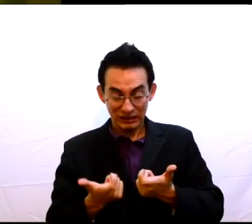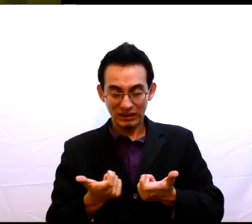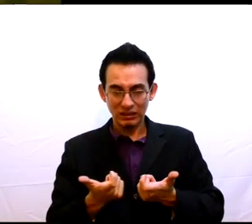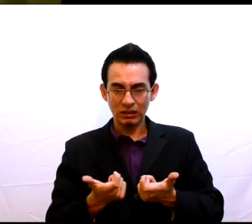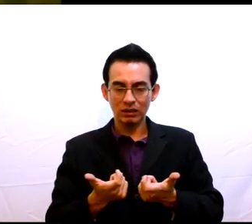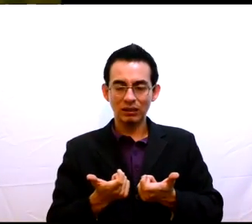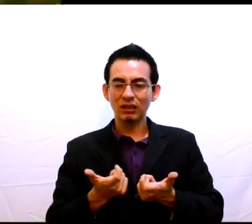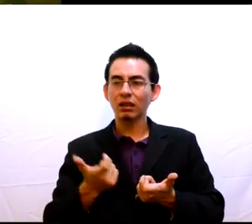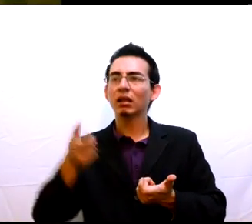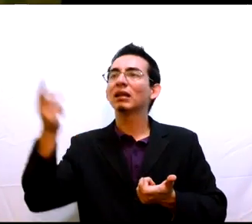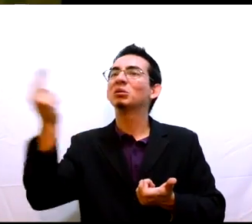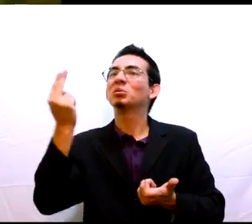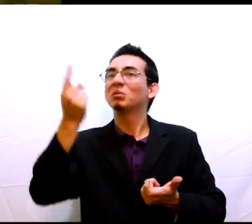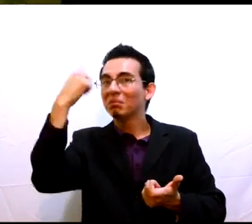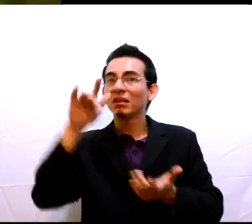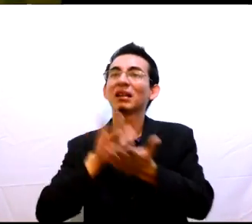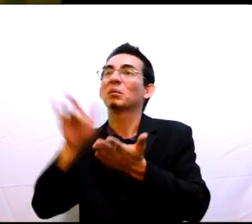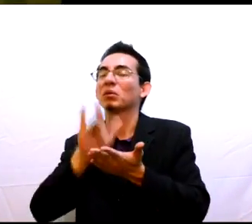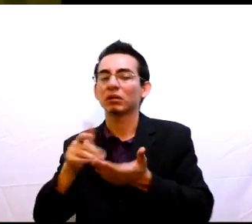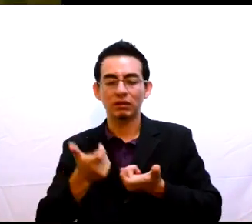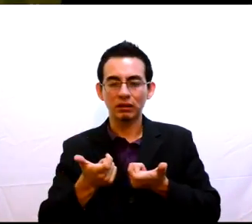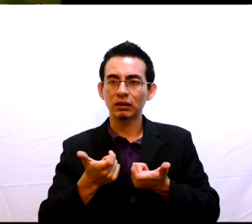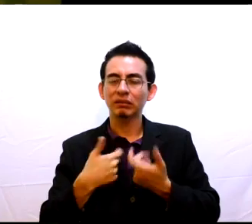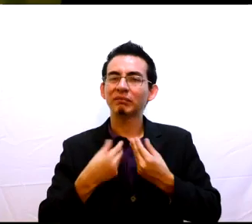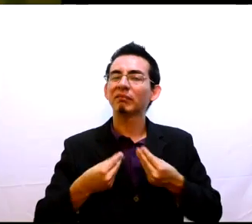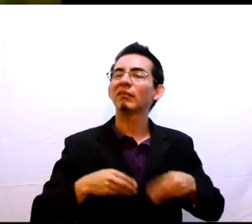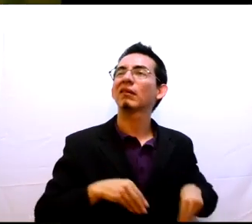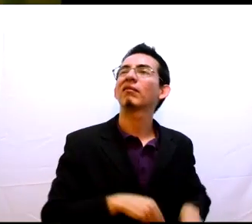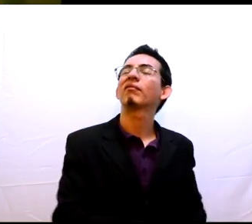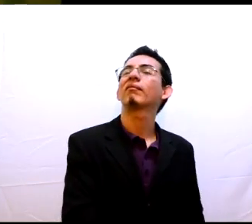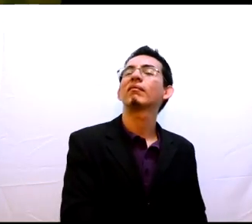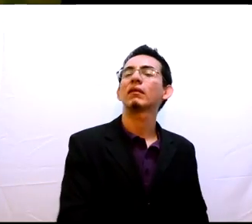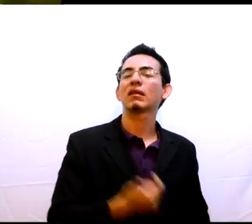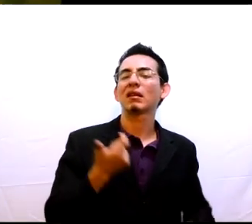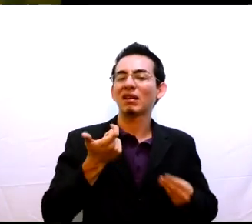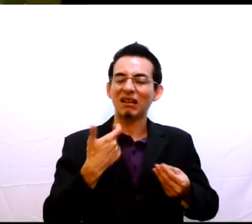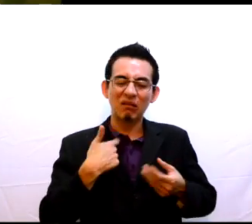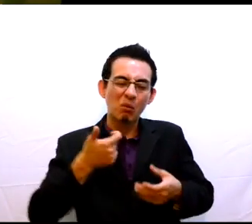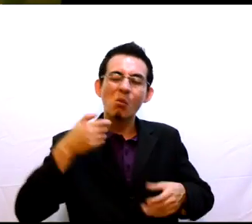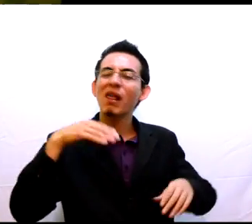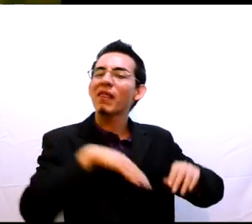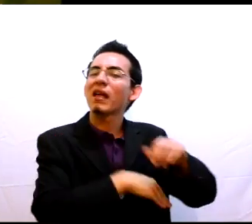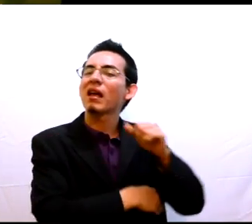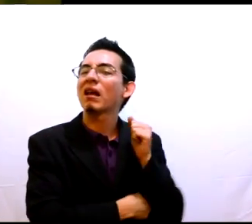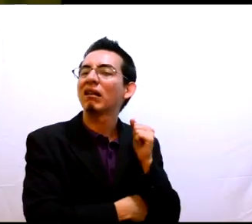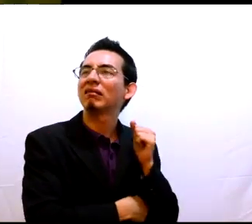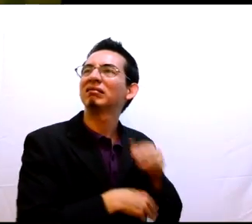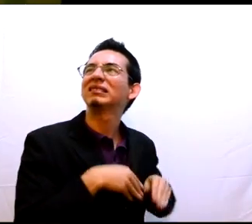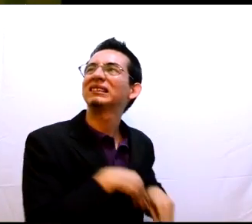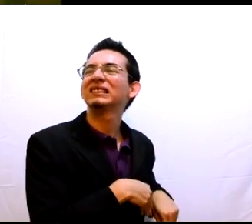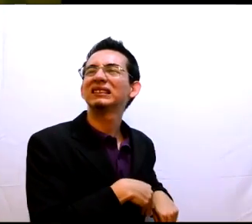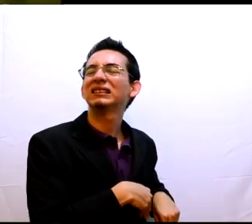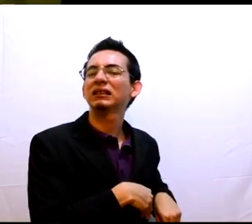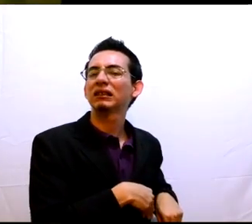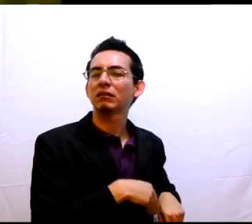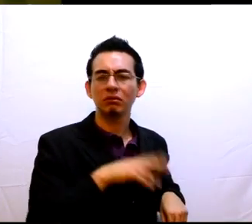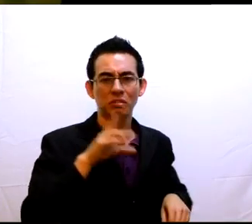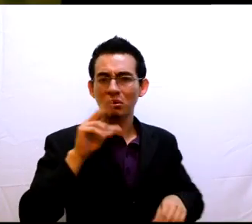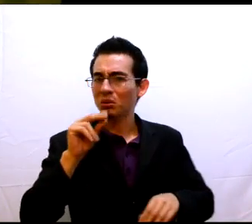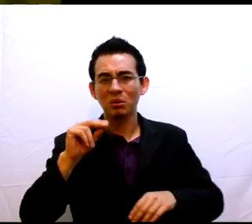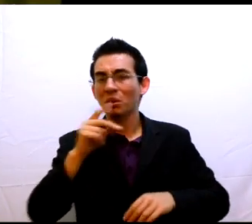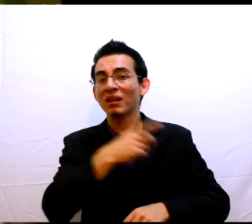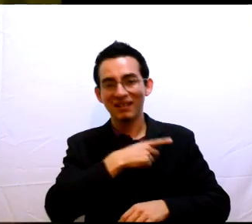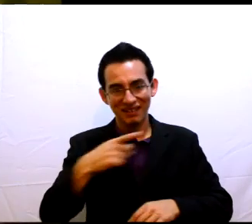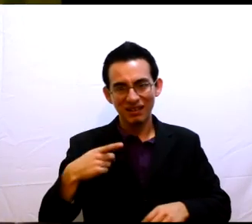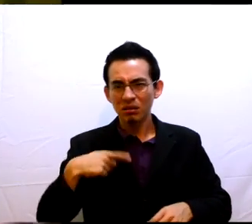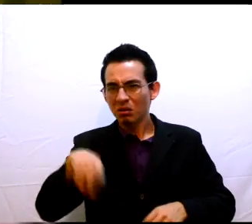qué onda con eso y tú qué dices que crees que hay que ir a todo el mundo a predicar el evangelio y